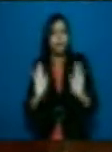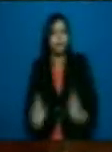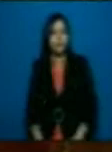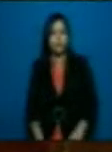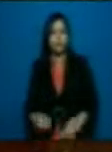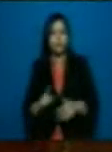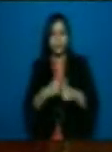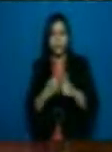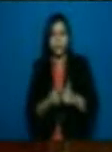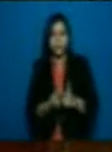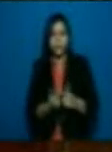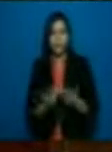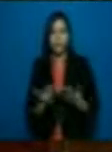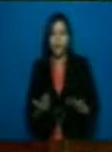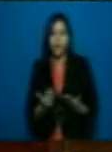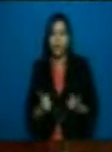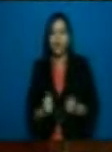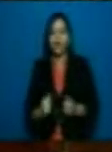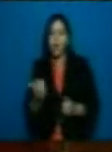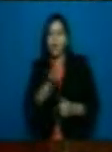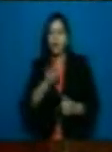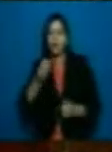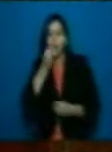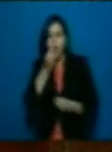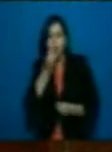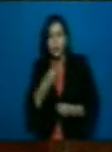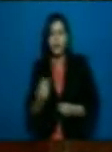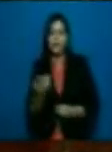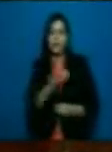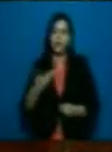cultural en nuestros alimentos